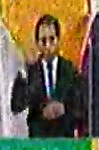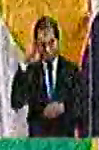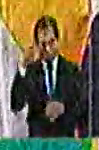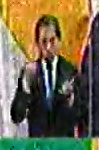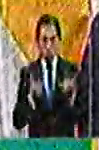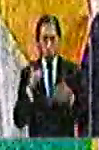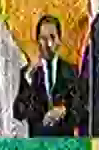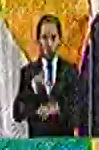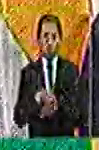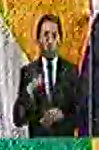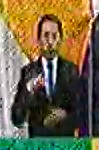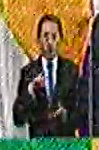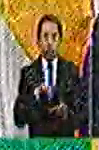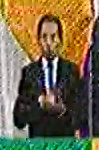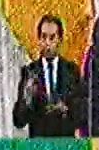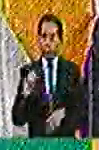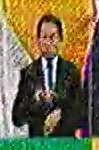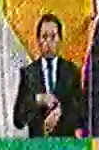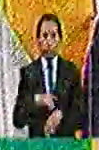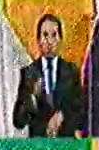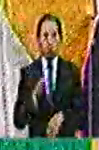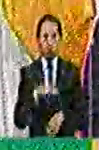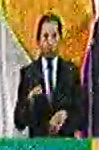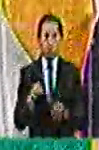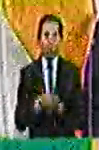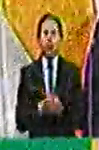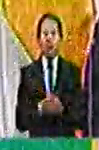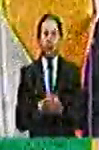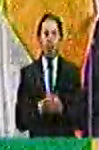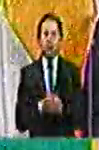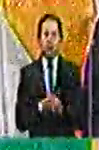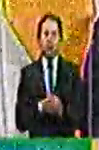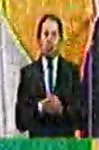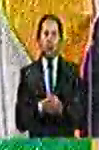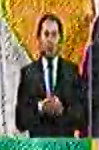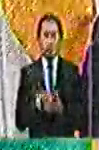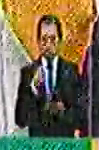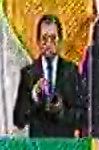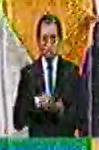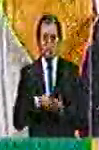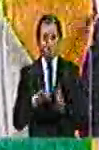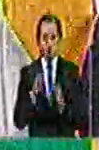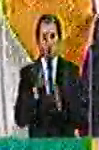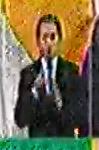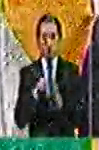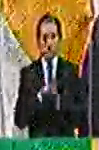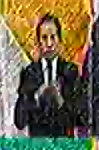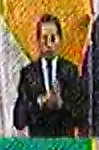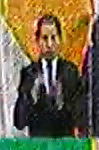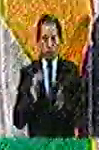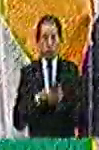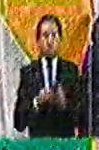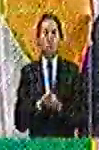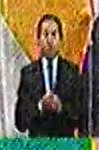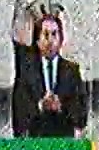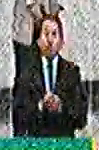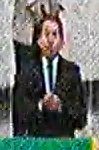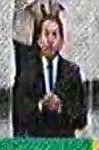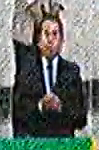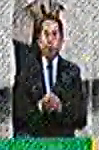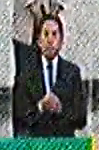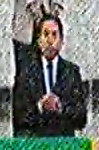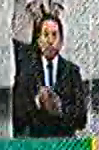noche. Estoy partiendo a las 8:30. Y entonces, tal como establece la Constitución Política del Estado,